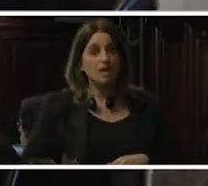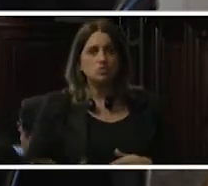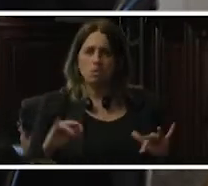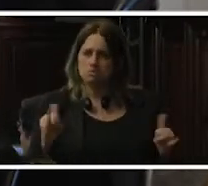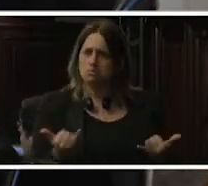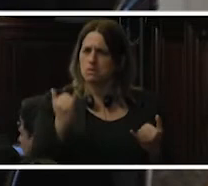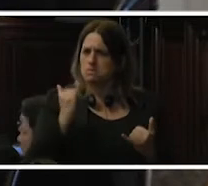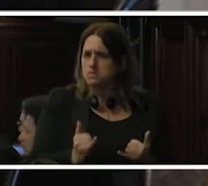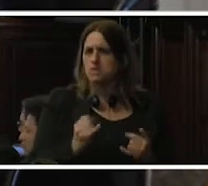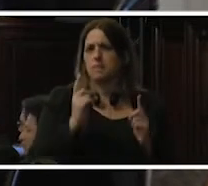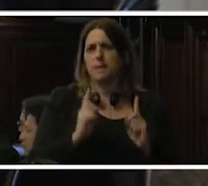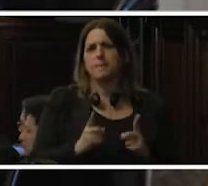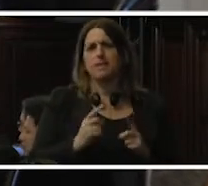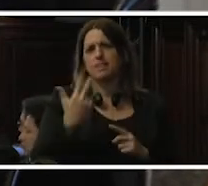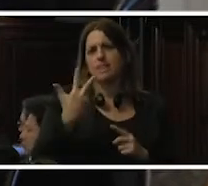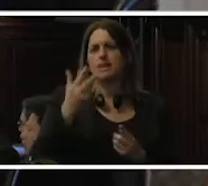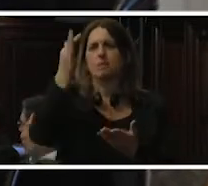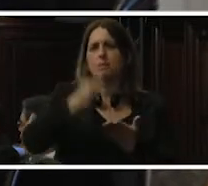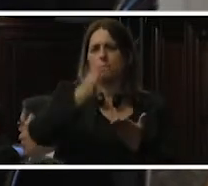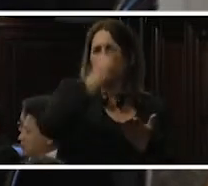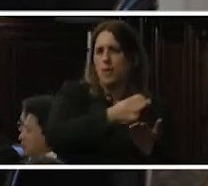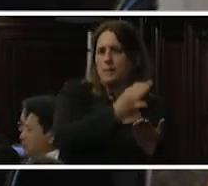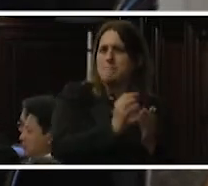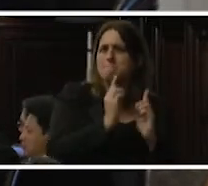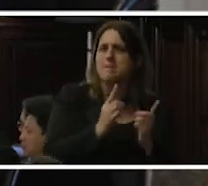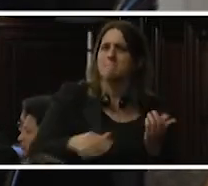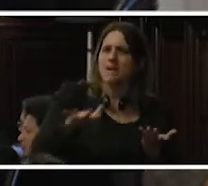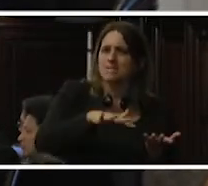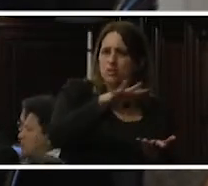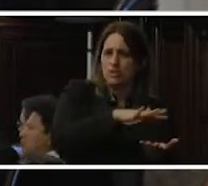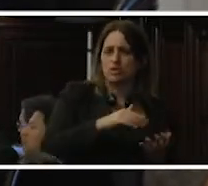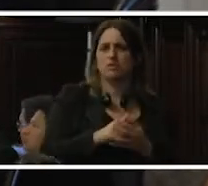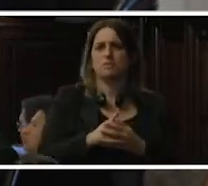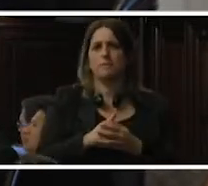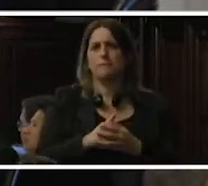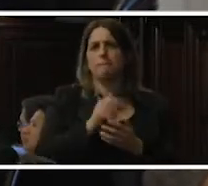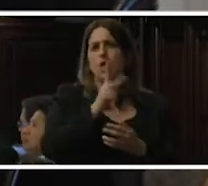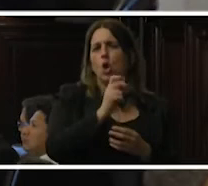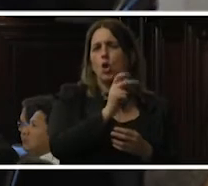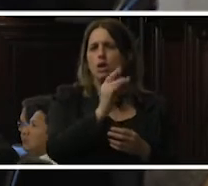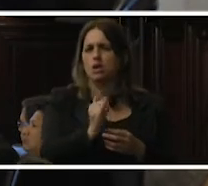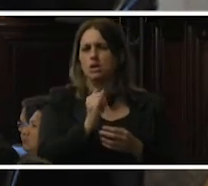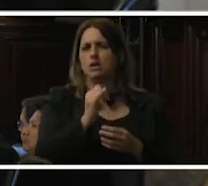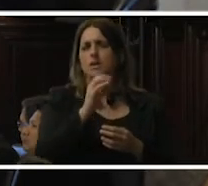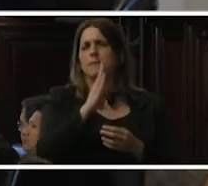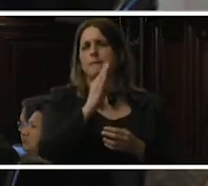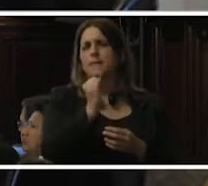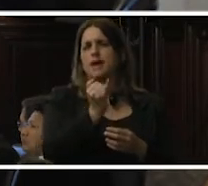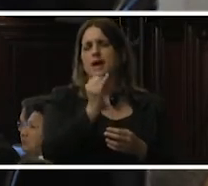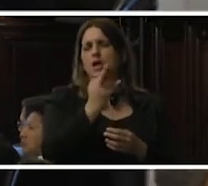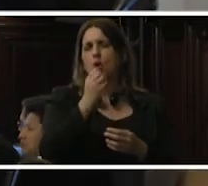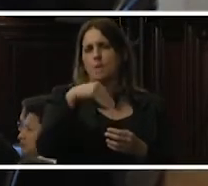registrado la existencia de 3 pueblos en aislamiento. Son los Joti, Yanomami y Piaroa.